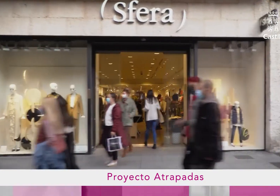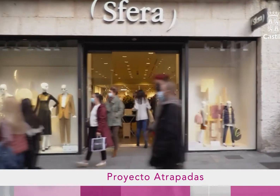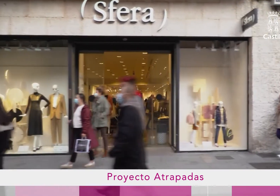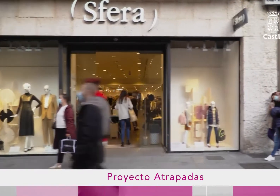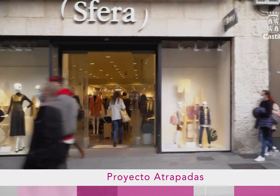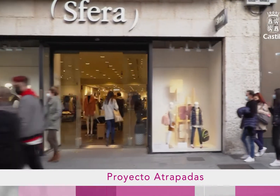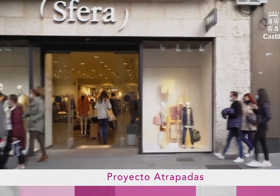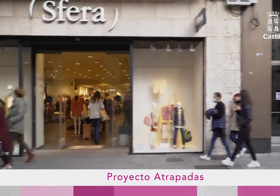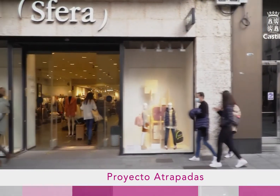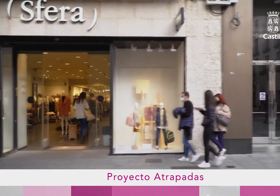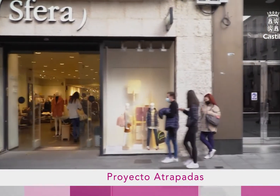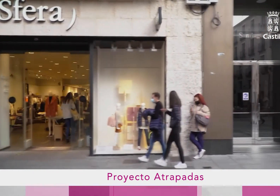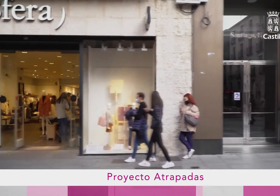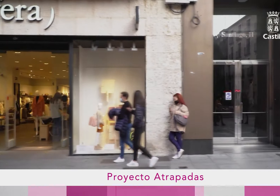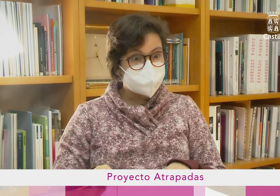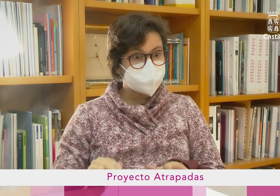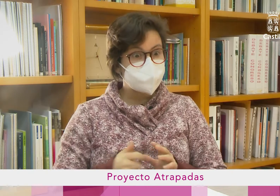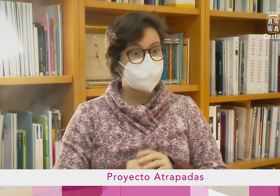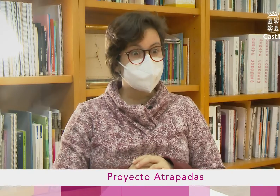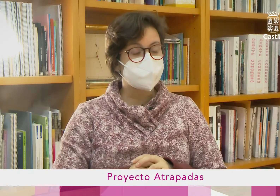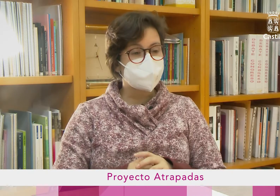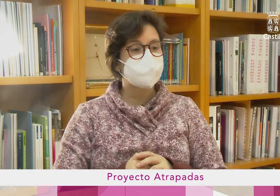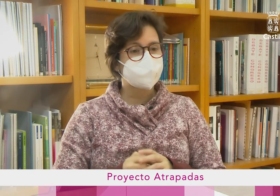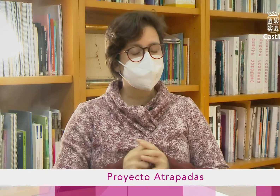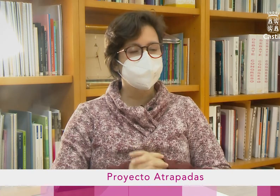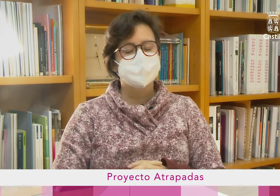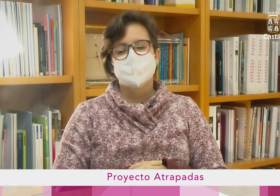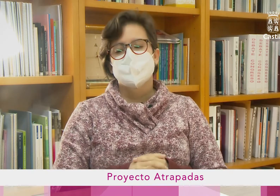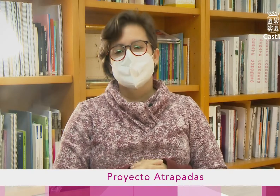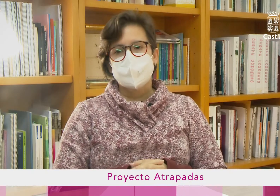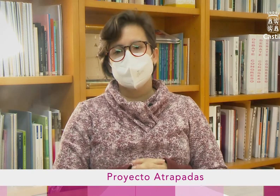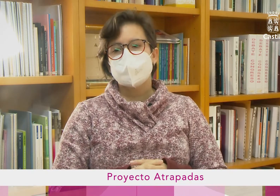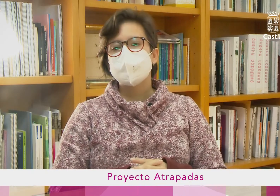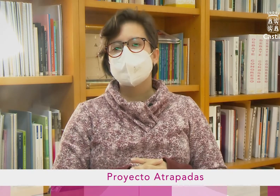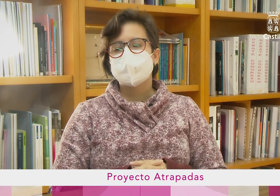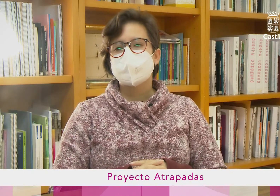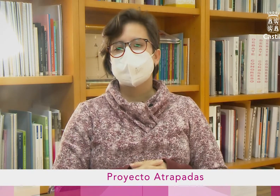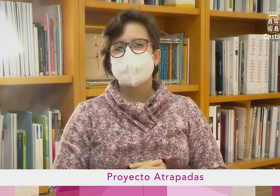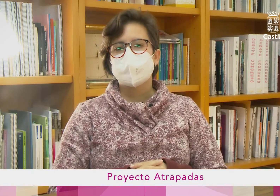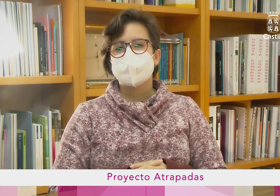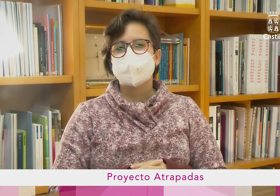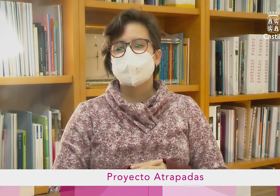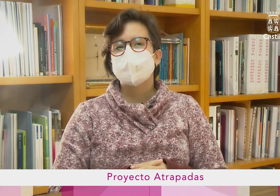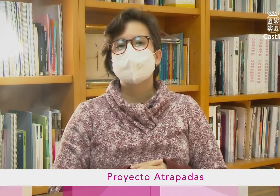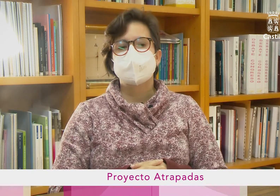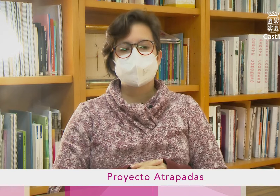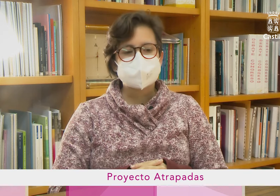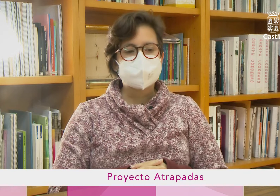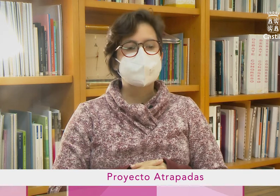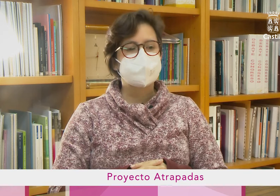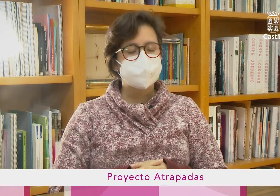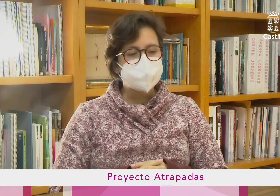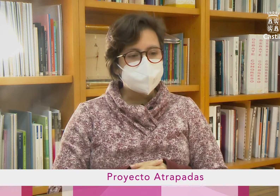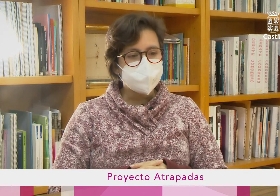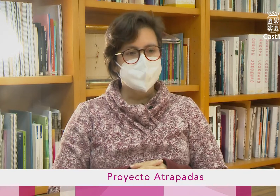A mí me encantaría que todas las mujeres tuviéramos la libertad de elegir y tuviéramos la libertad de elegir dónde queremos estar